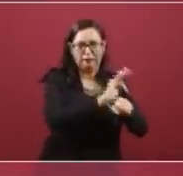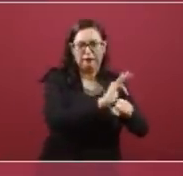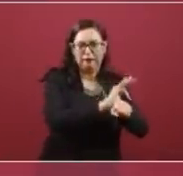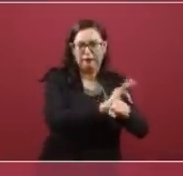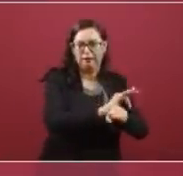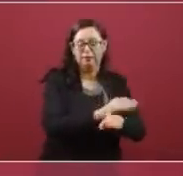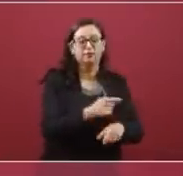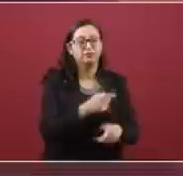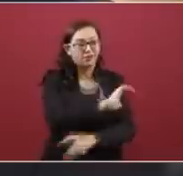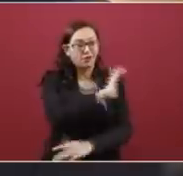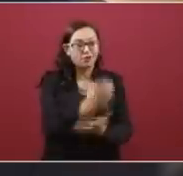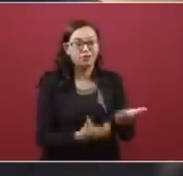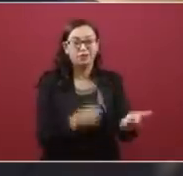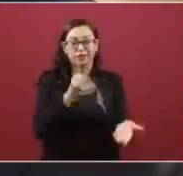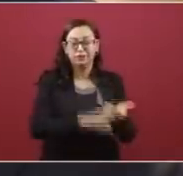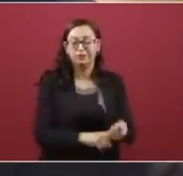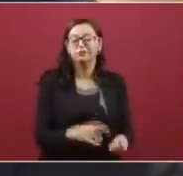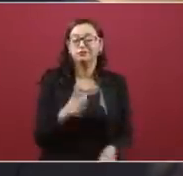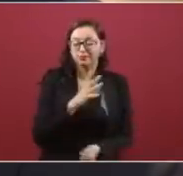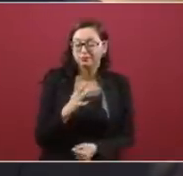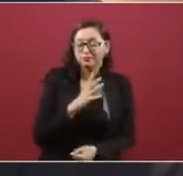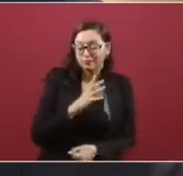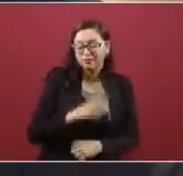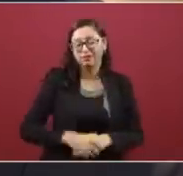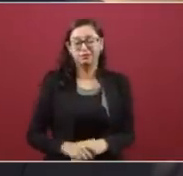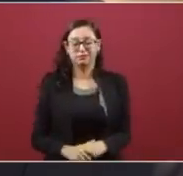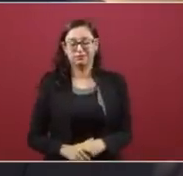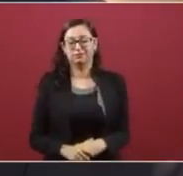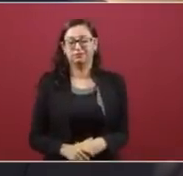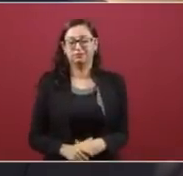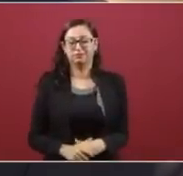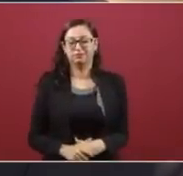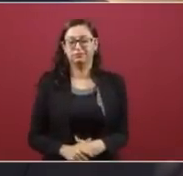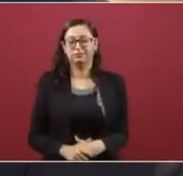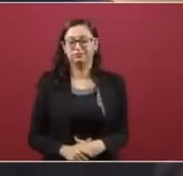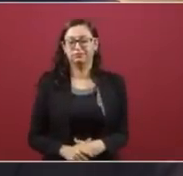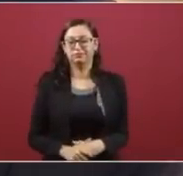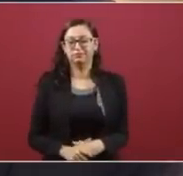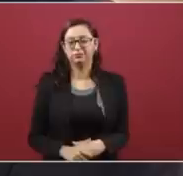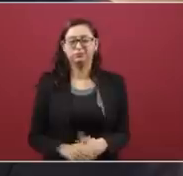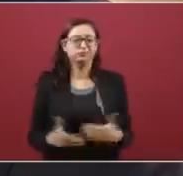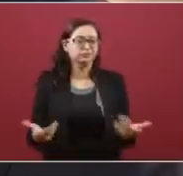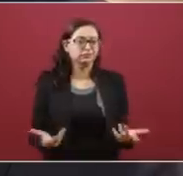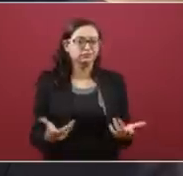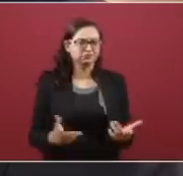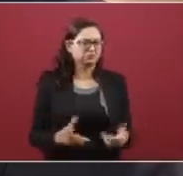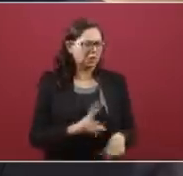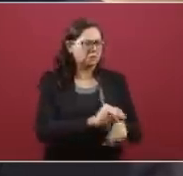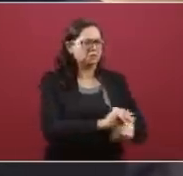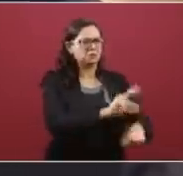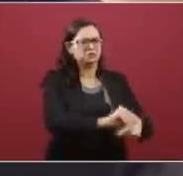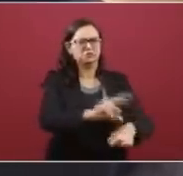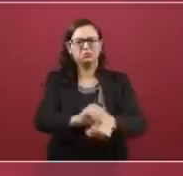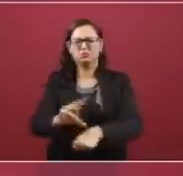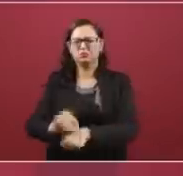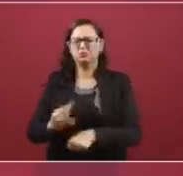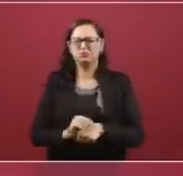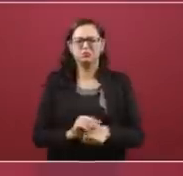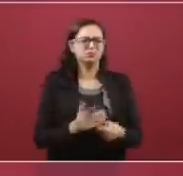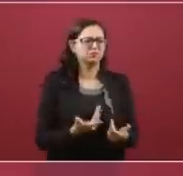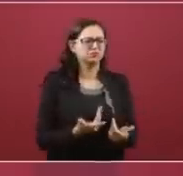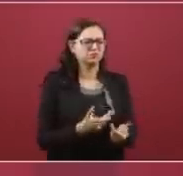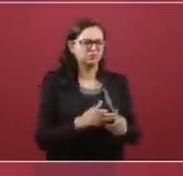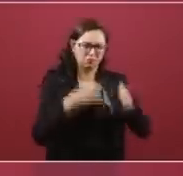Hay contratos para eso. Este que se entregaban con ese